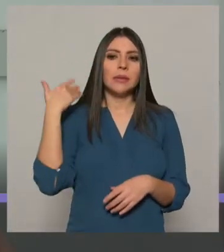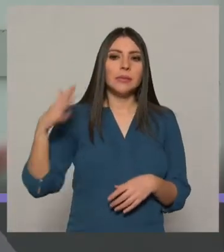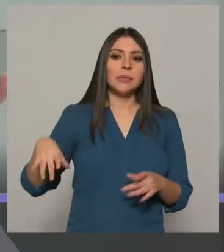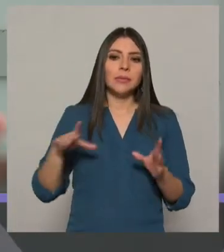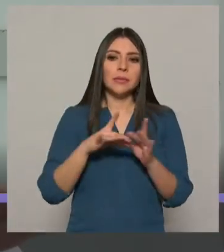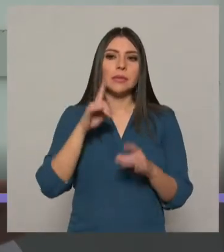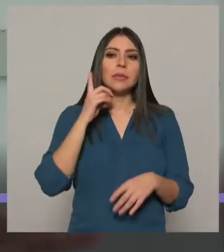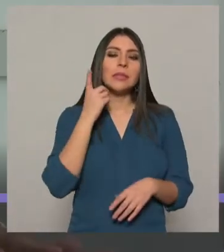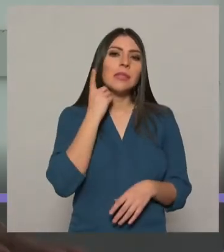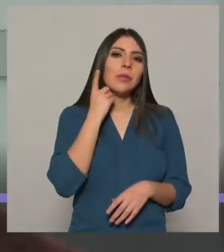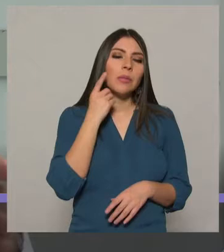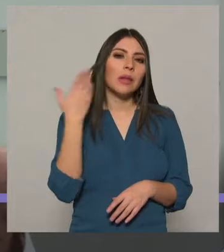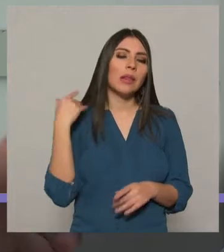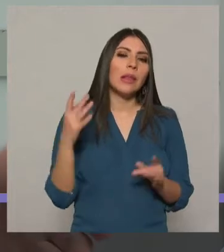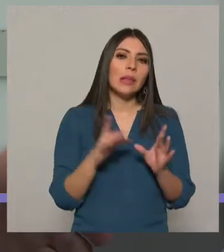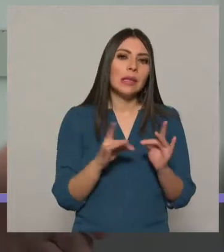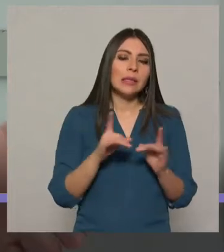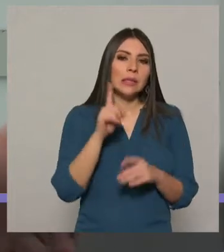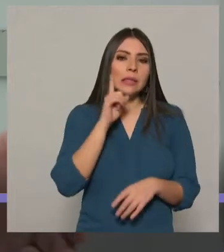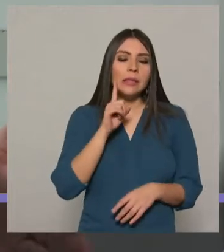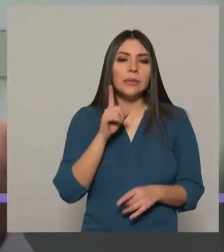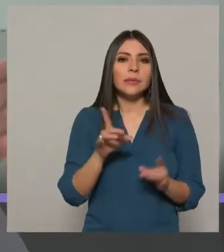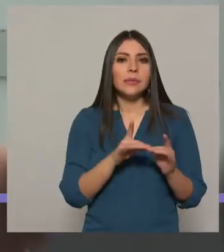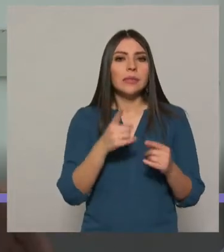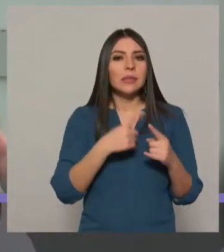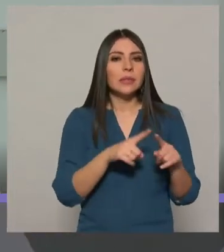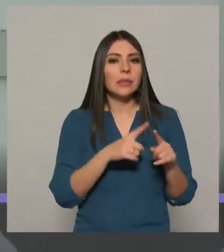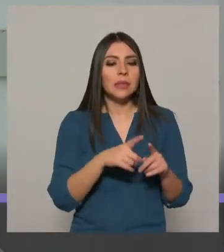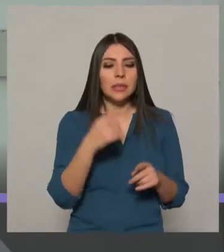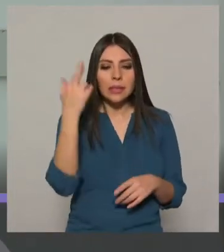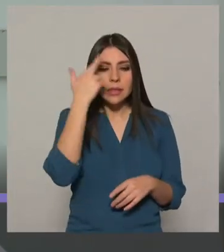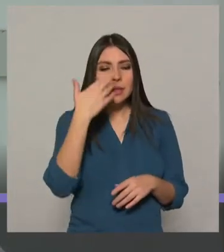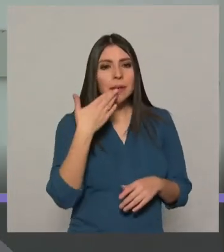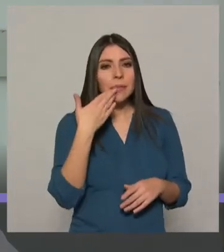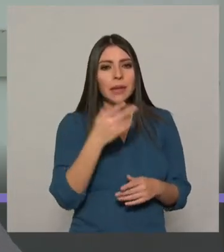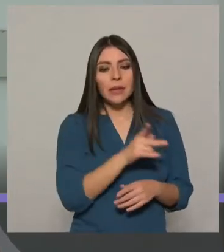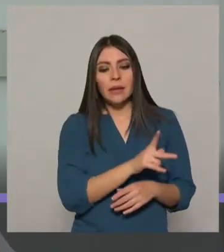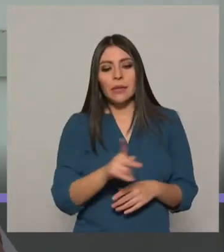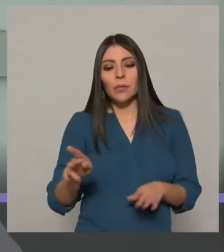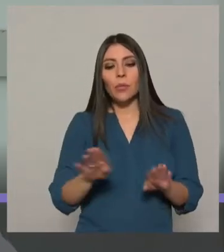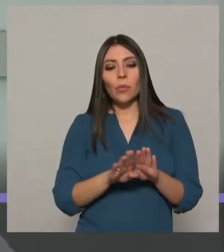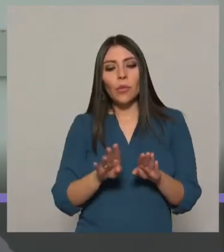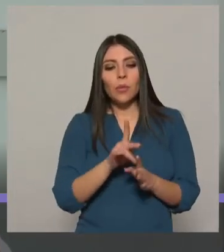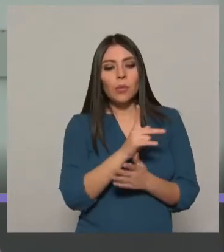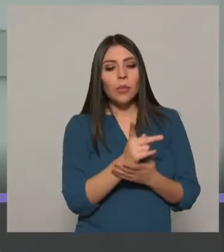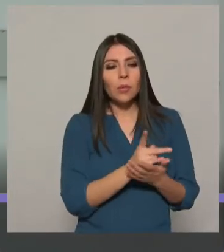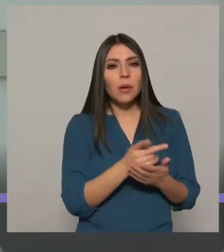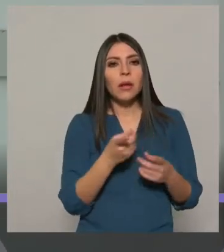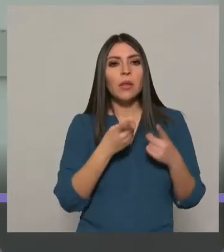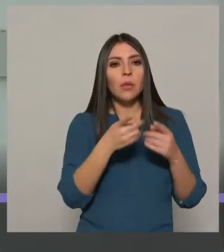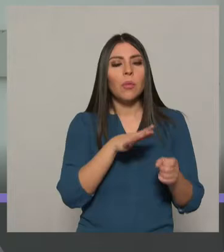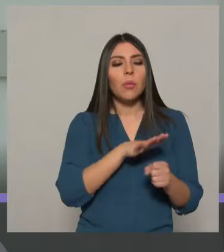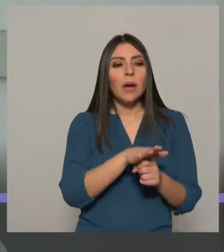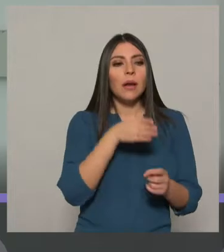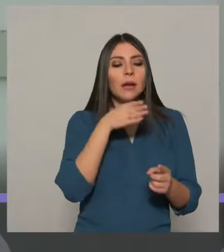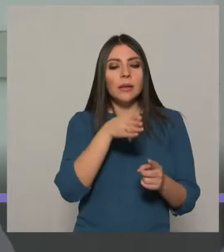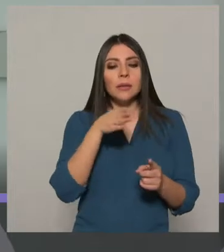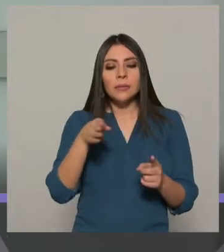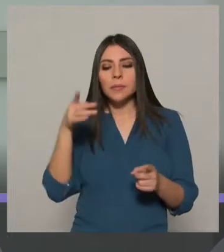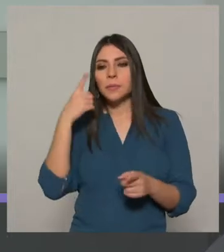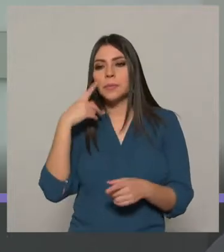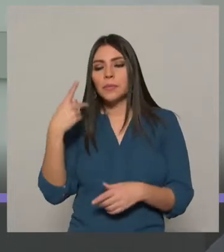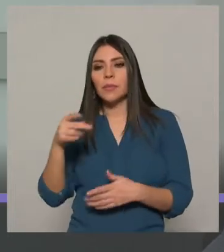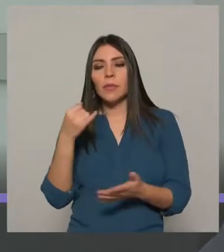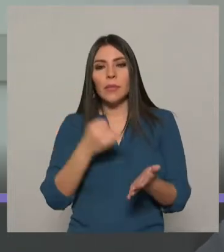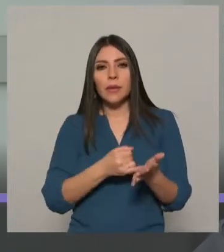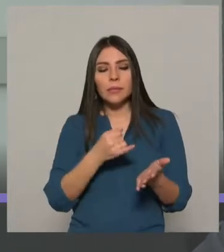Lisset, todo este esquema de programa operativo anual, cómo se va desarrollando a lo largo de un ejercicio fiscal